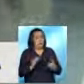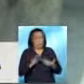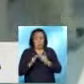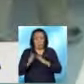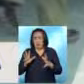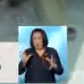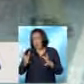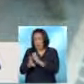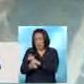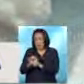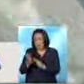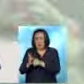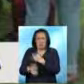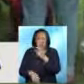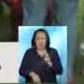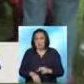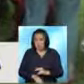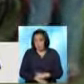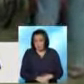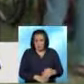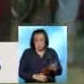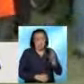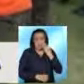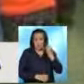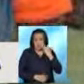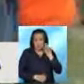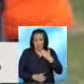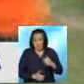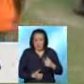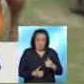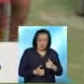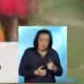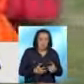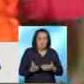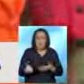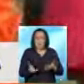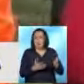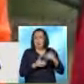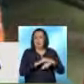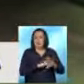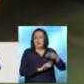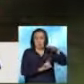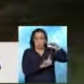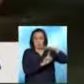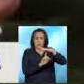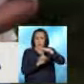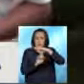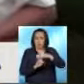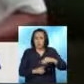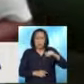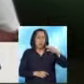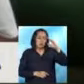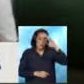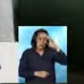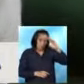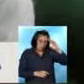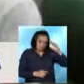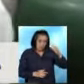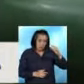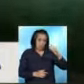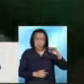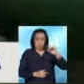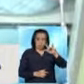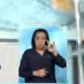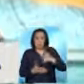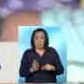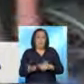había sucumbido a la naturaleza. Su madre, aún convaleciente, era llevada al interior del helicóptero de la Fuerza Aérea para estar con su bebé rumbo